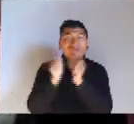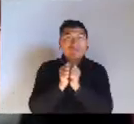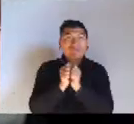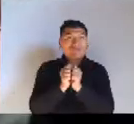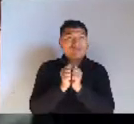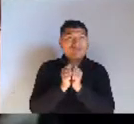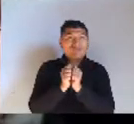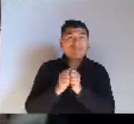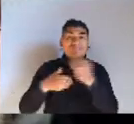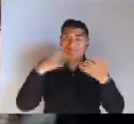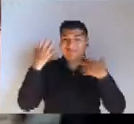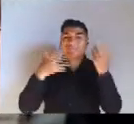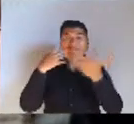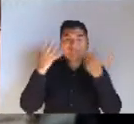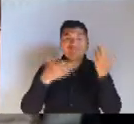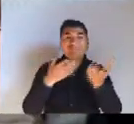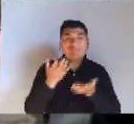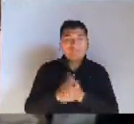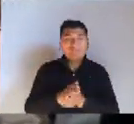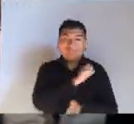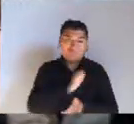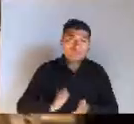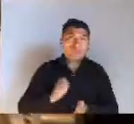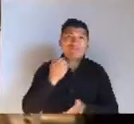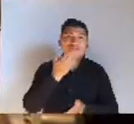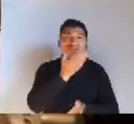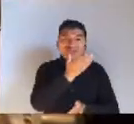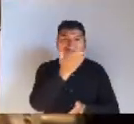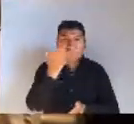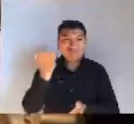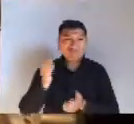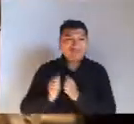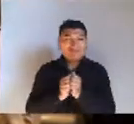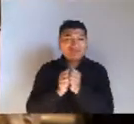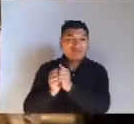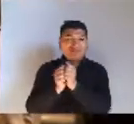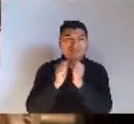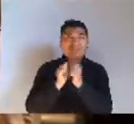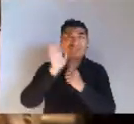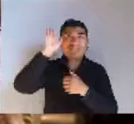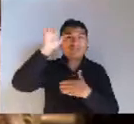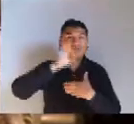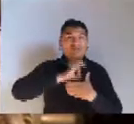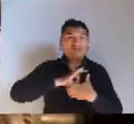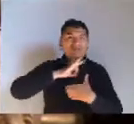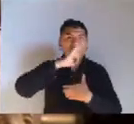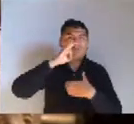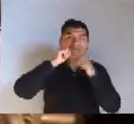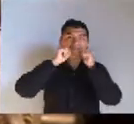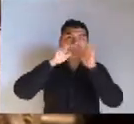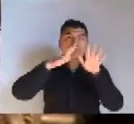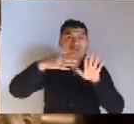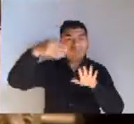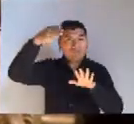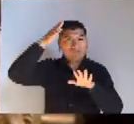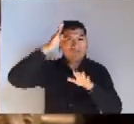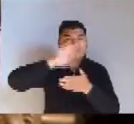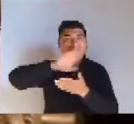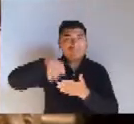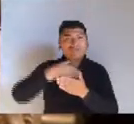con... El Señor esté con todos ustedes. Y con tu espíritu. Y la bendición de